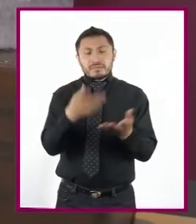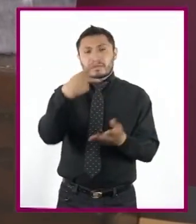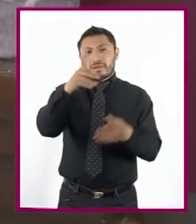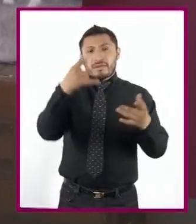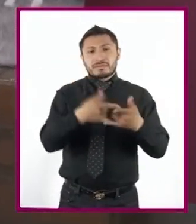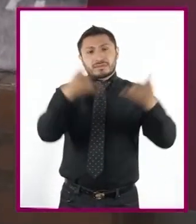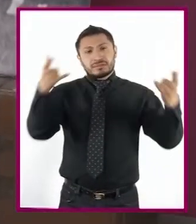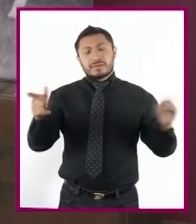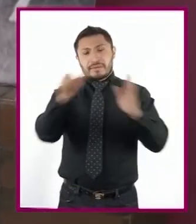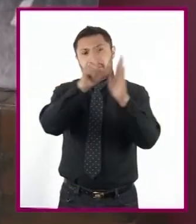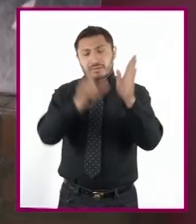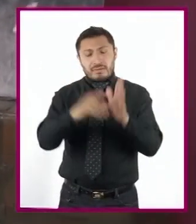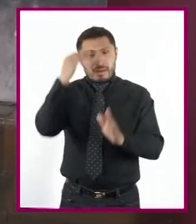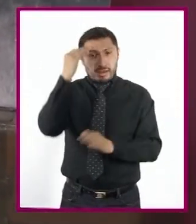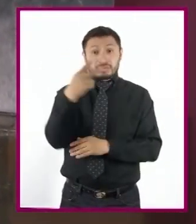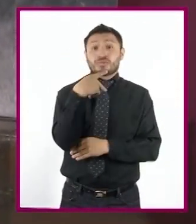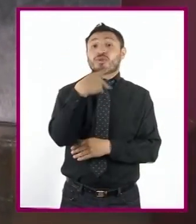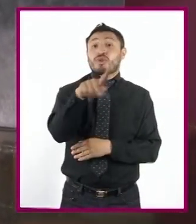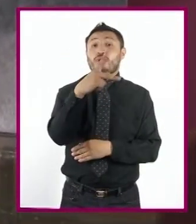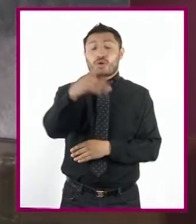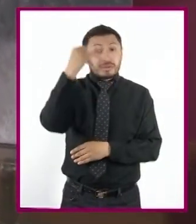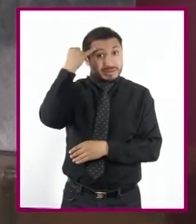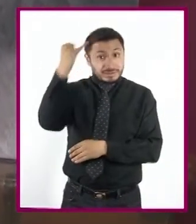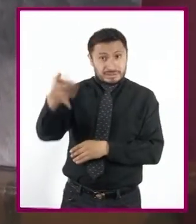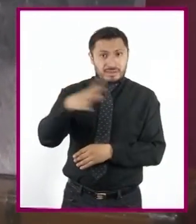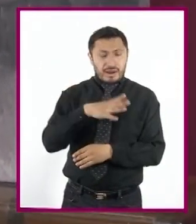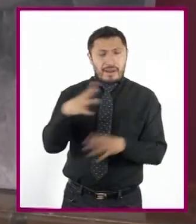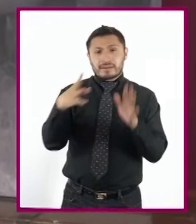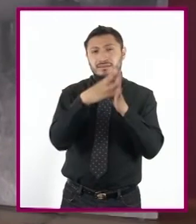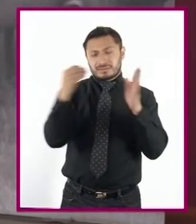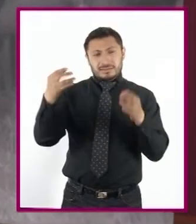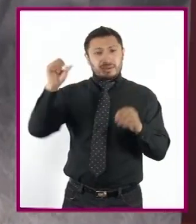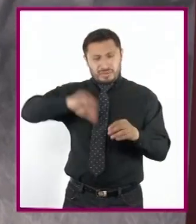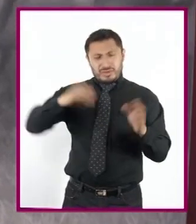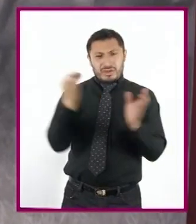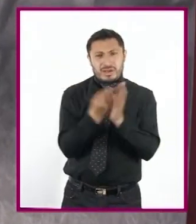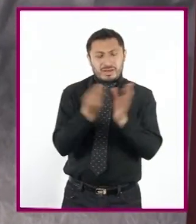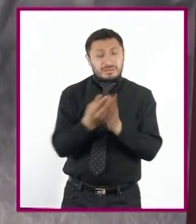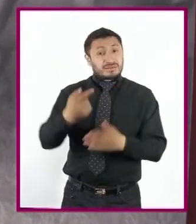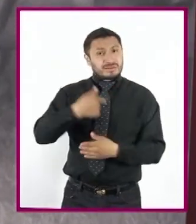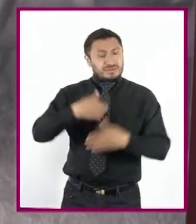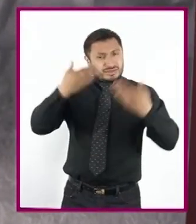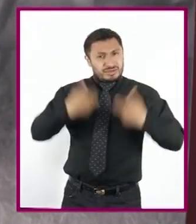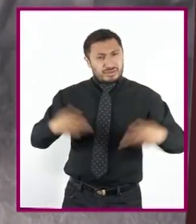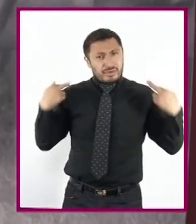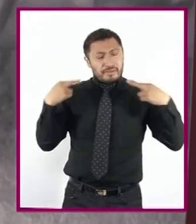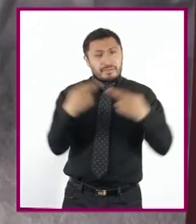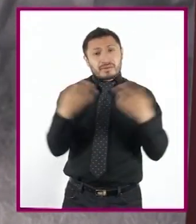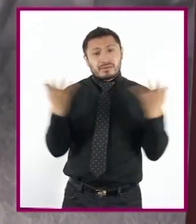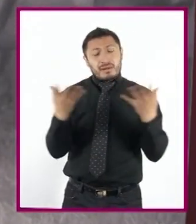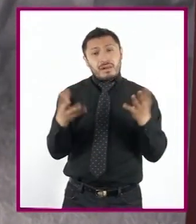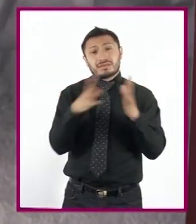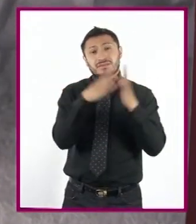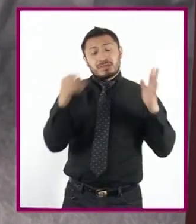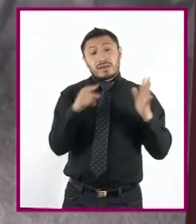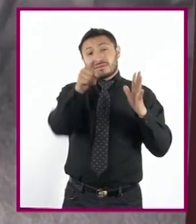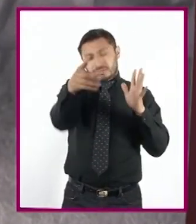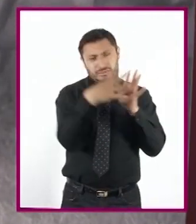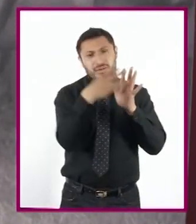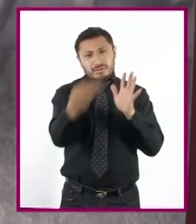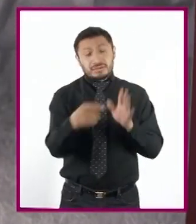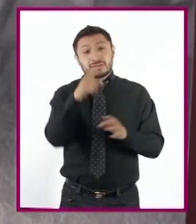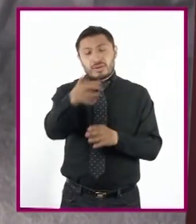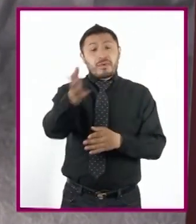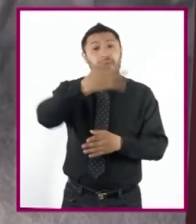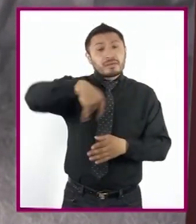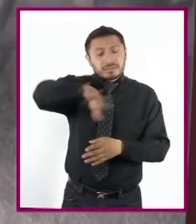de línea del tiempo, tomando como referencia la que se elaboró a lo largo de esta sesión. Pueden buscar información adicional e